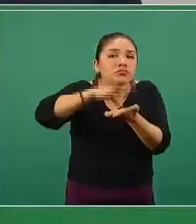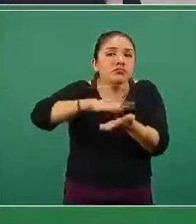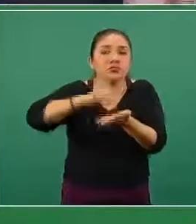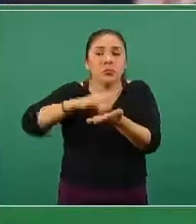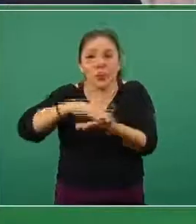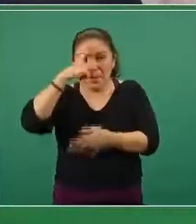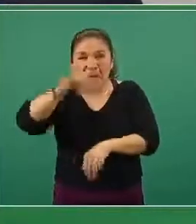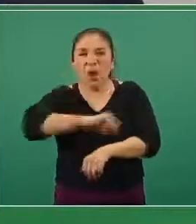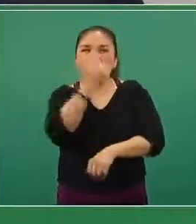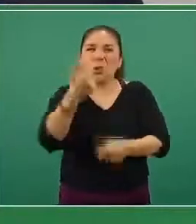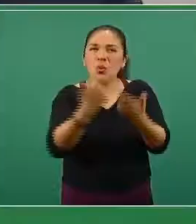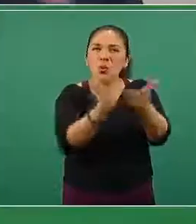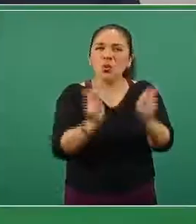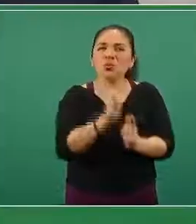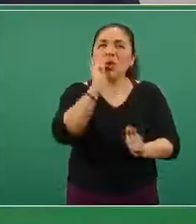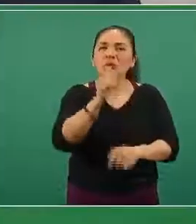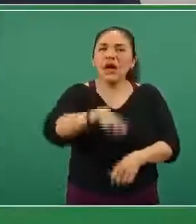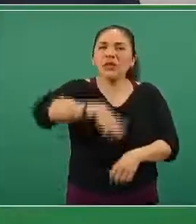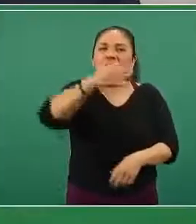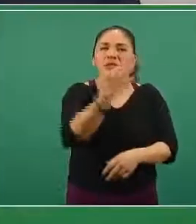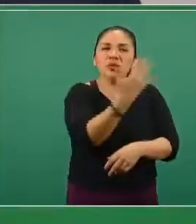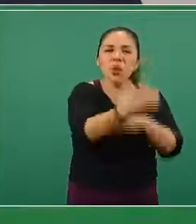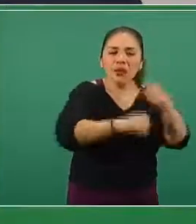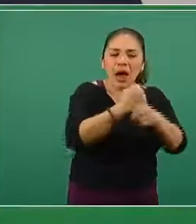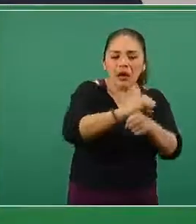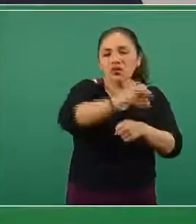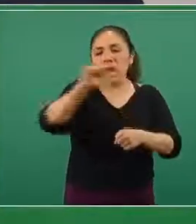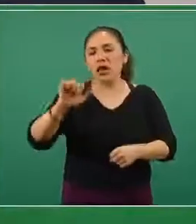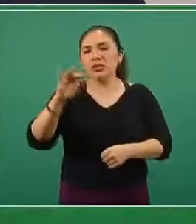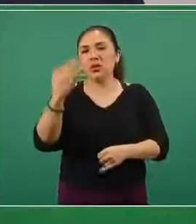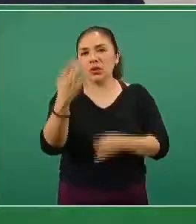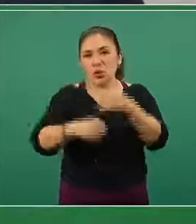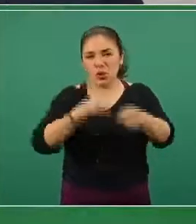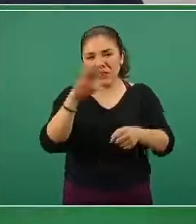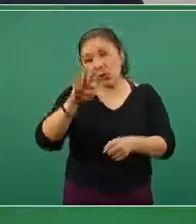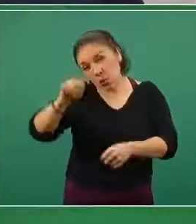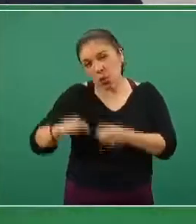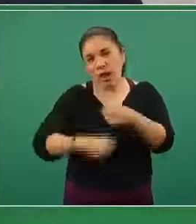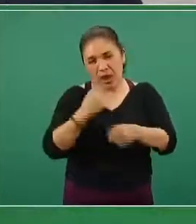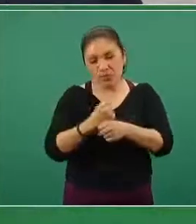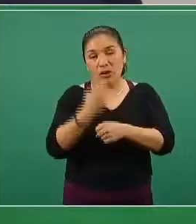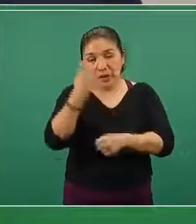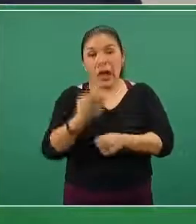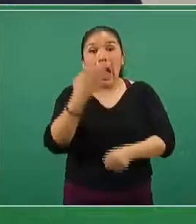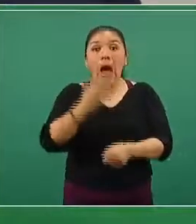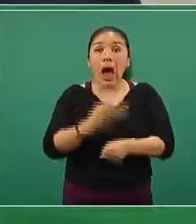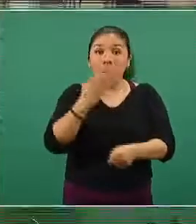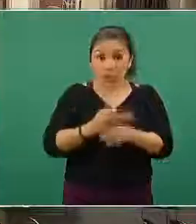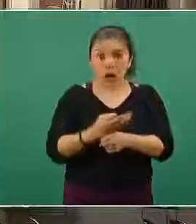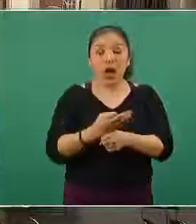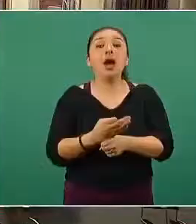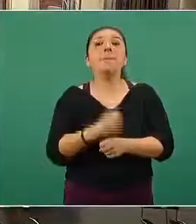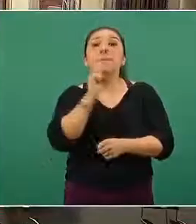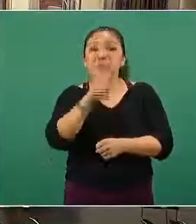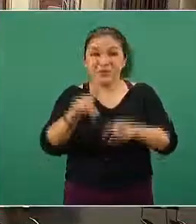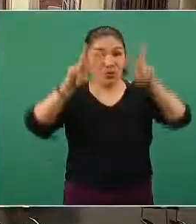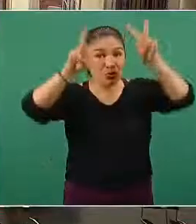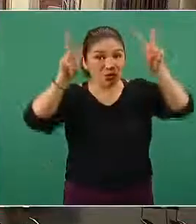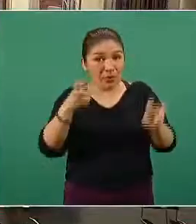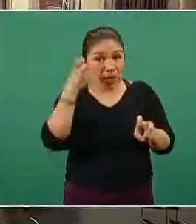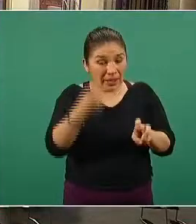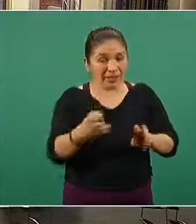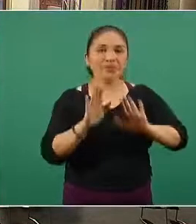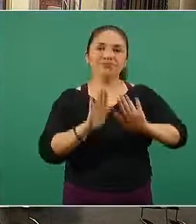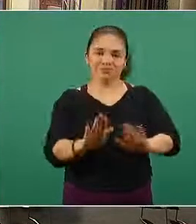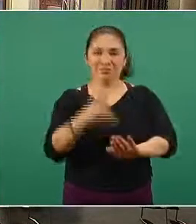siguiente grupo, que serían de los 50 a los 59 años de edad. En este momento vamos a dejar justo ese tema